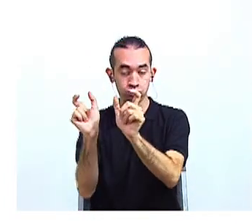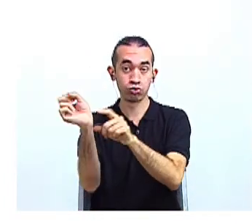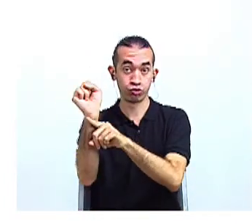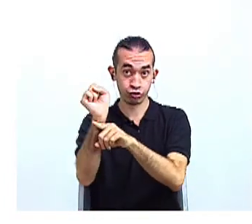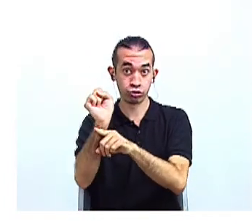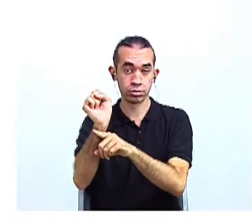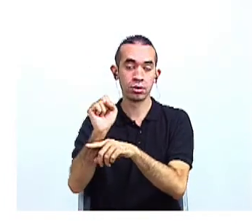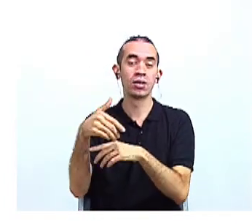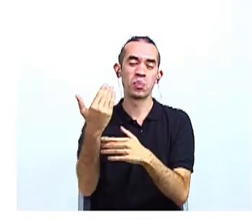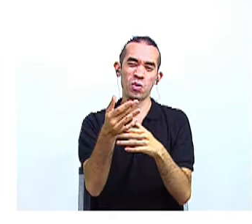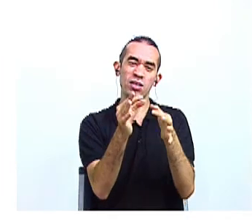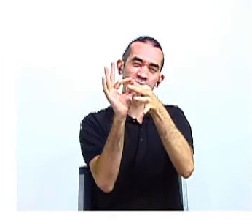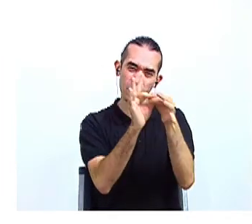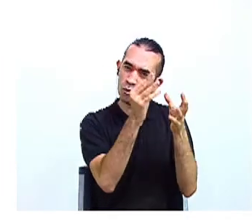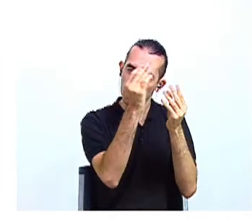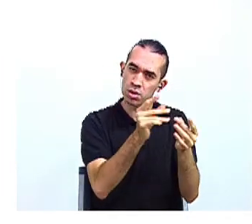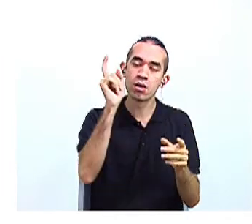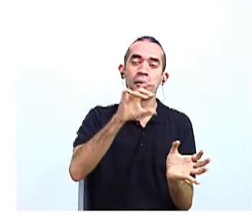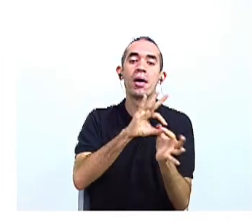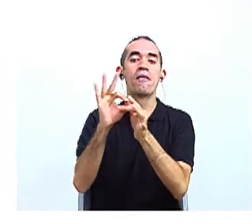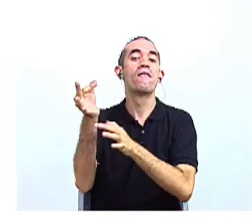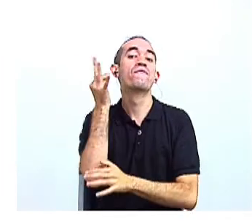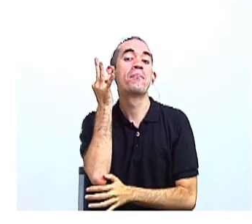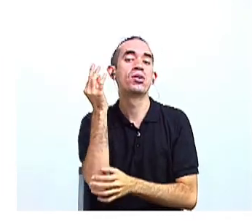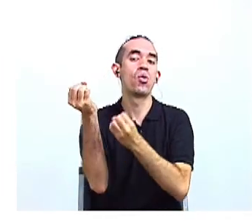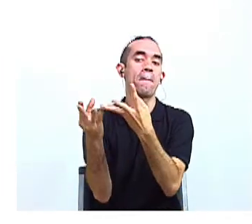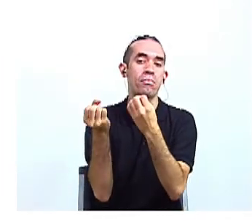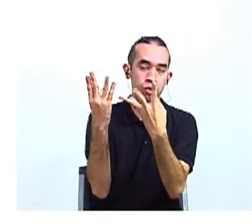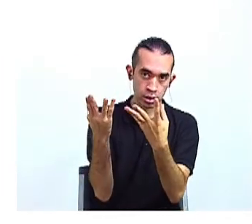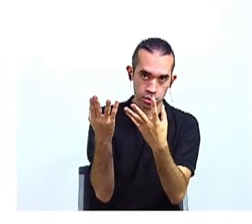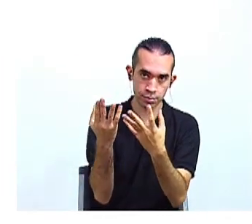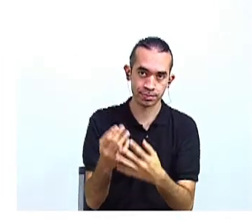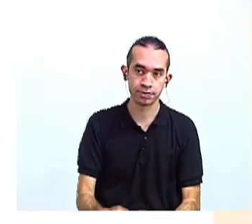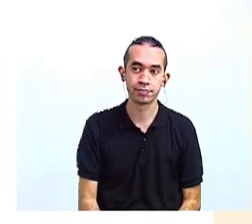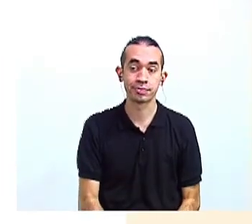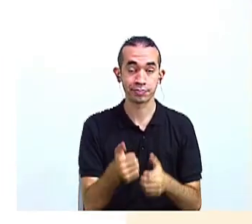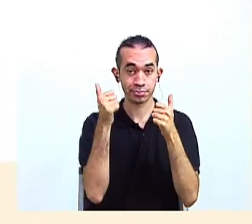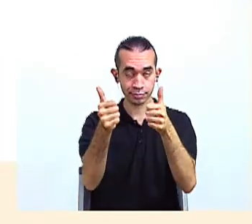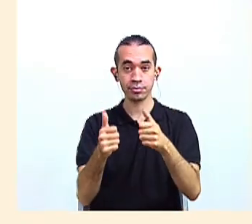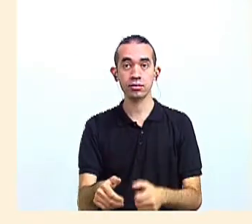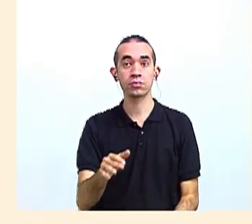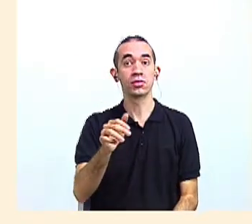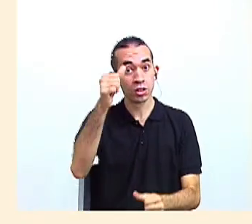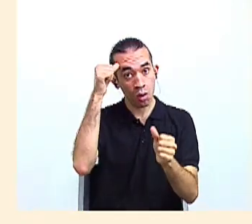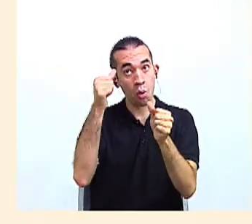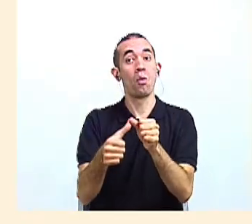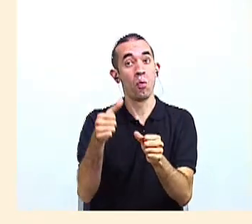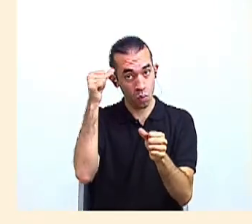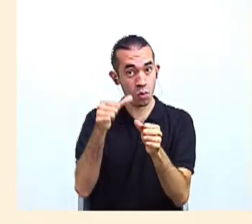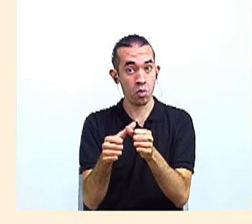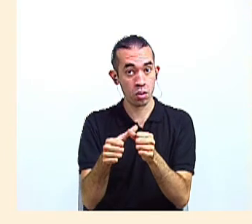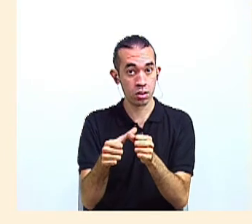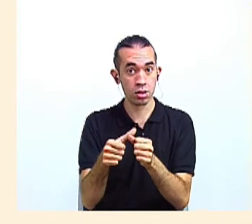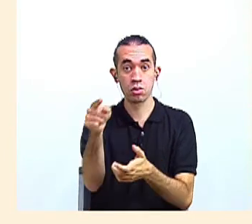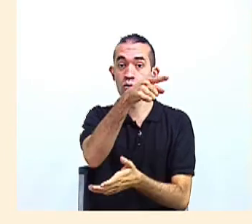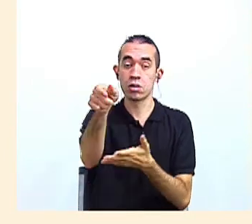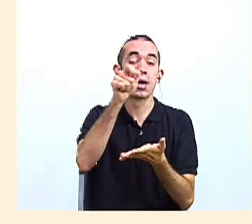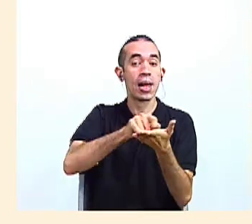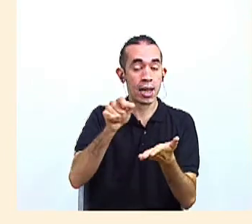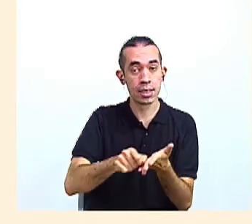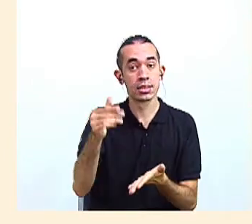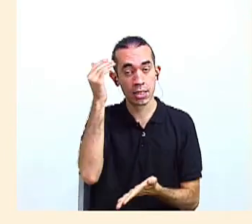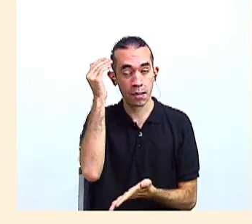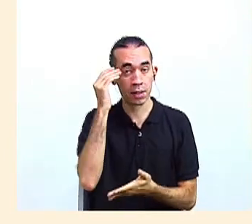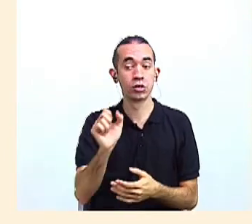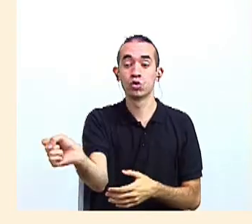se mencionan después deben concordar en femenino y en plural. Muy bien, no lo olviden. Cuando redacten, tomen en